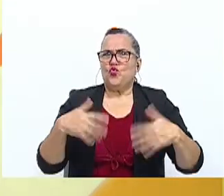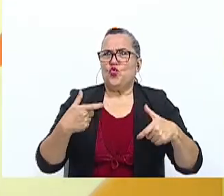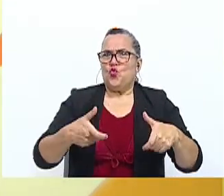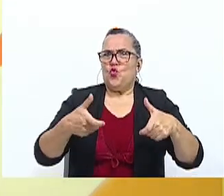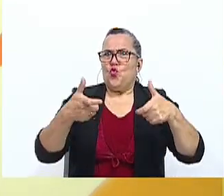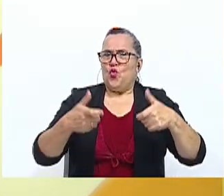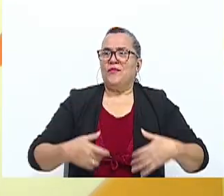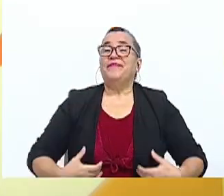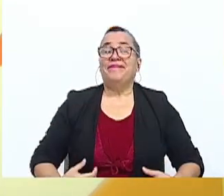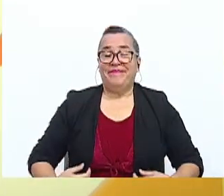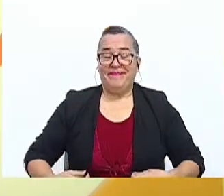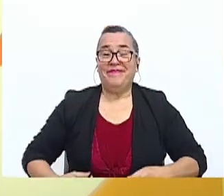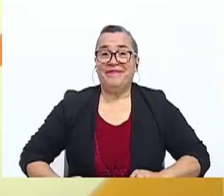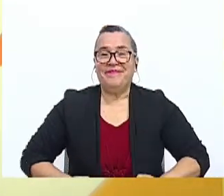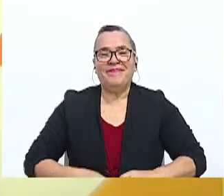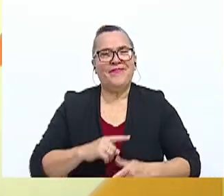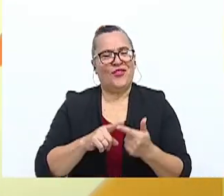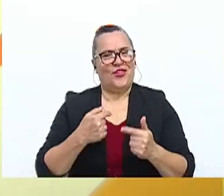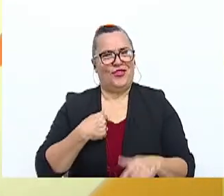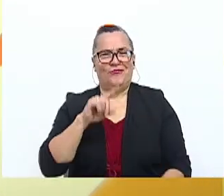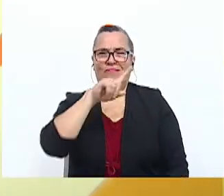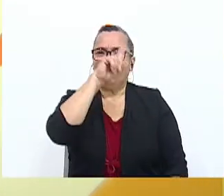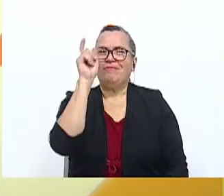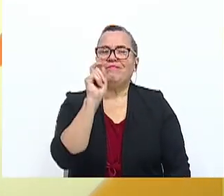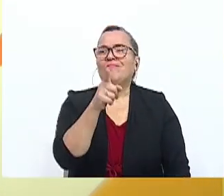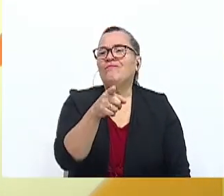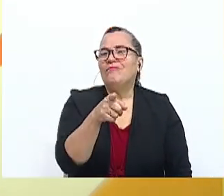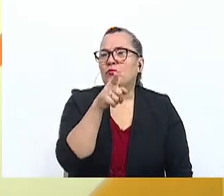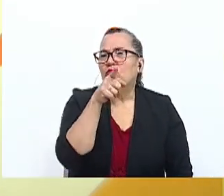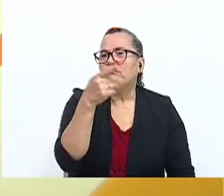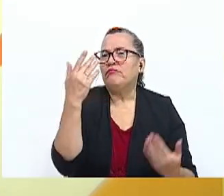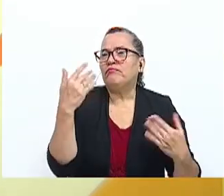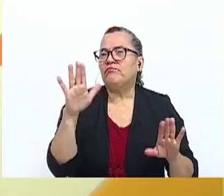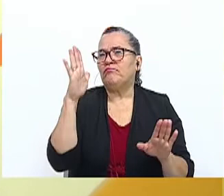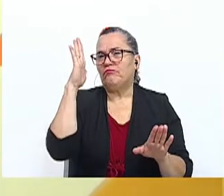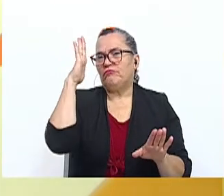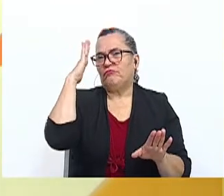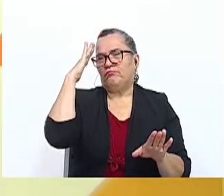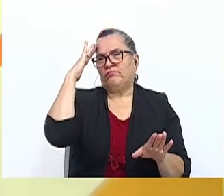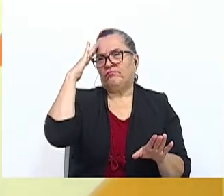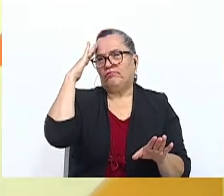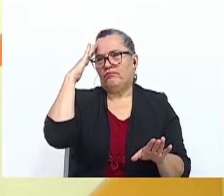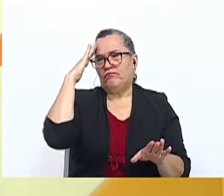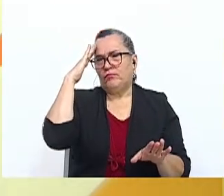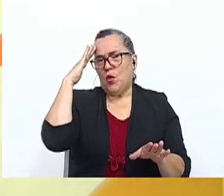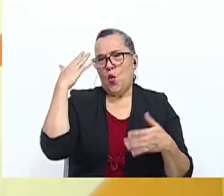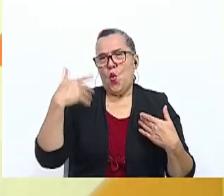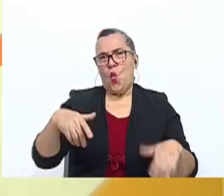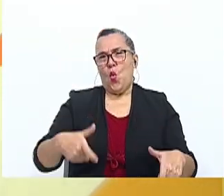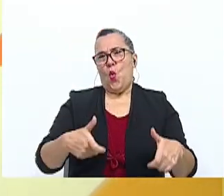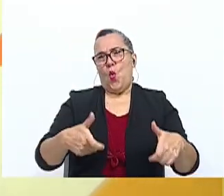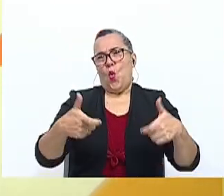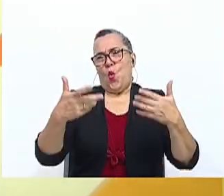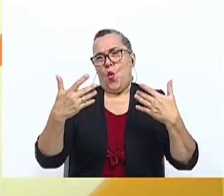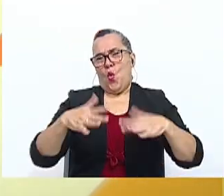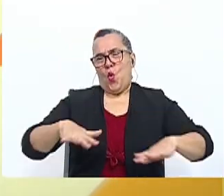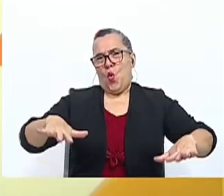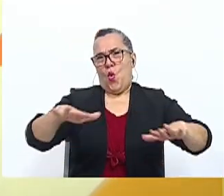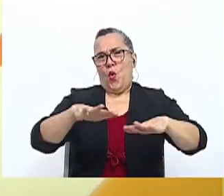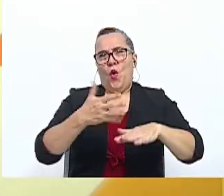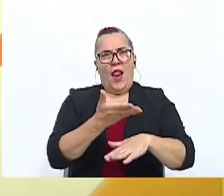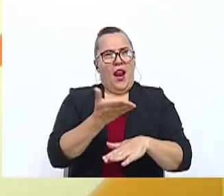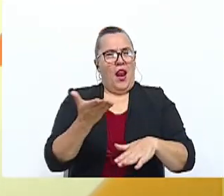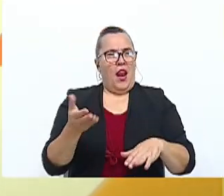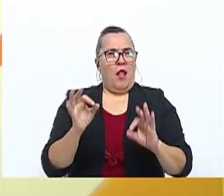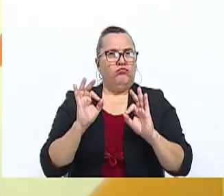Muy bien, entonces quiero preguntarles, si ustedes ya conocen toda esta riqueza que existe en nuestro país, ¿cuál es